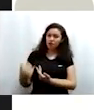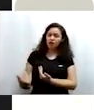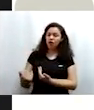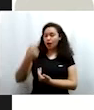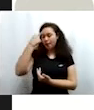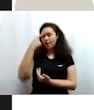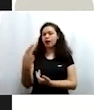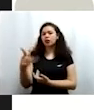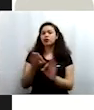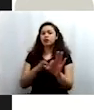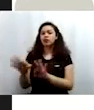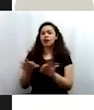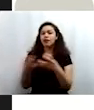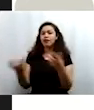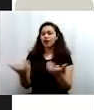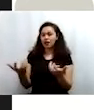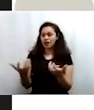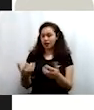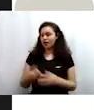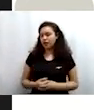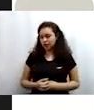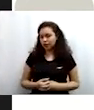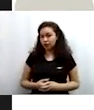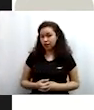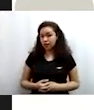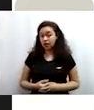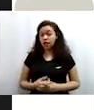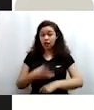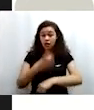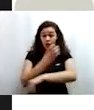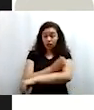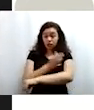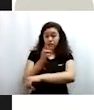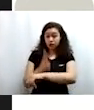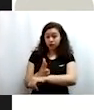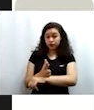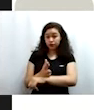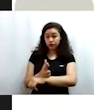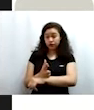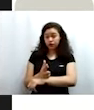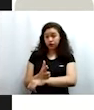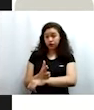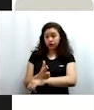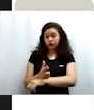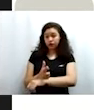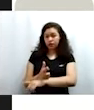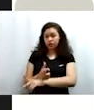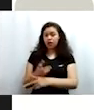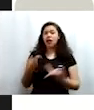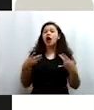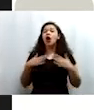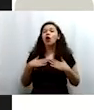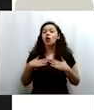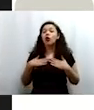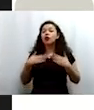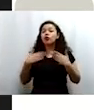desempeño de sus actividades. El coordinador lo que hace es confiar en sus colaboradores,